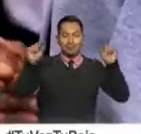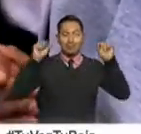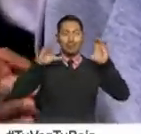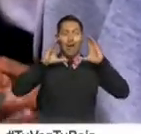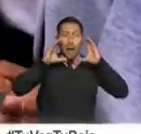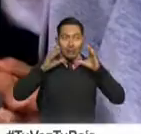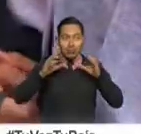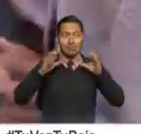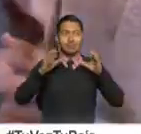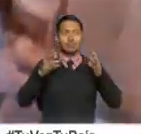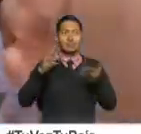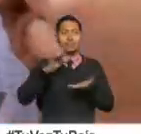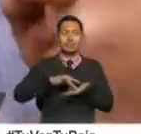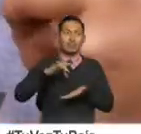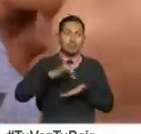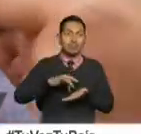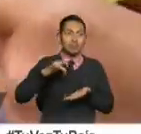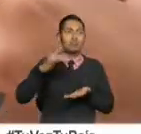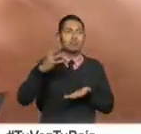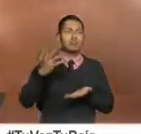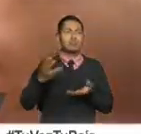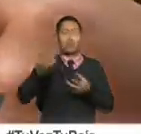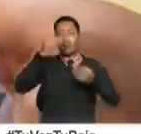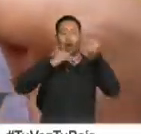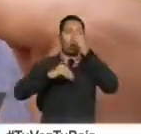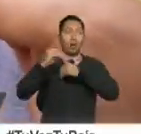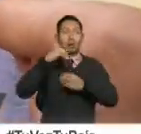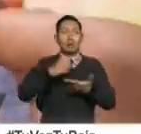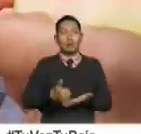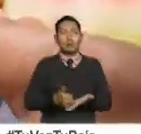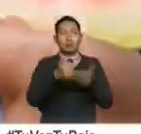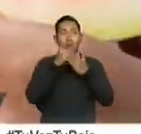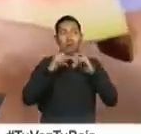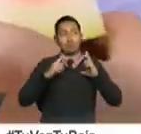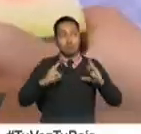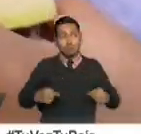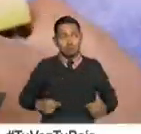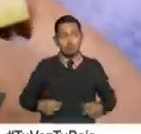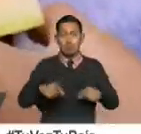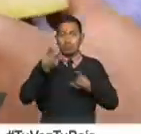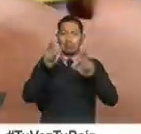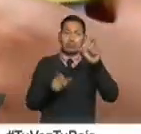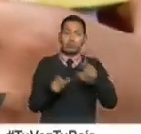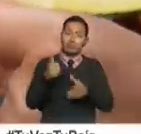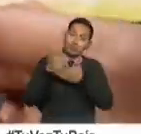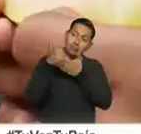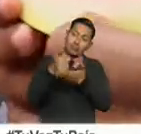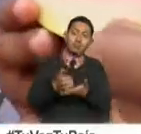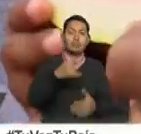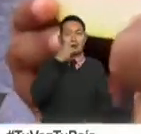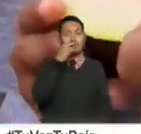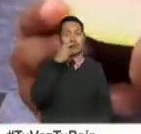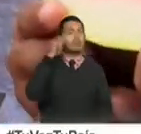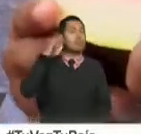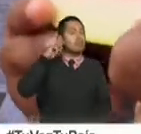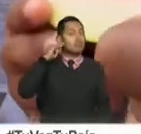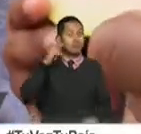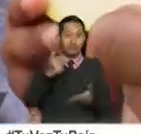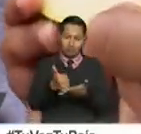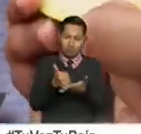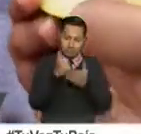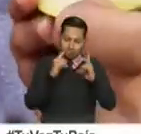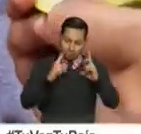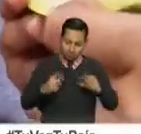y frijoles, porque es nutritivo y es mejor para la gente, para los niños, porque eso cuida